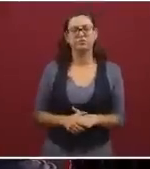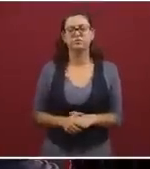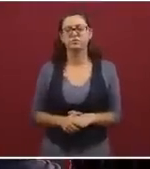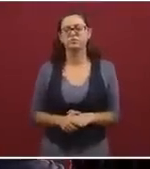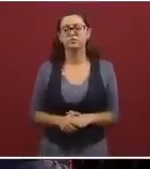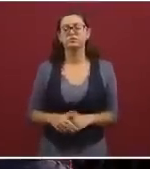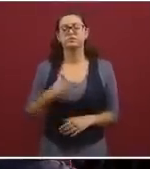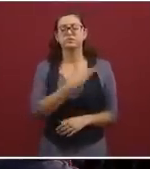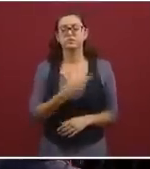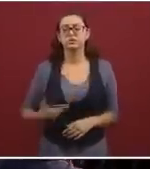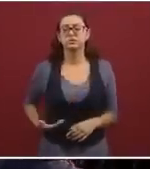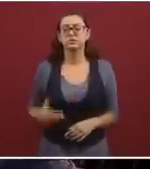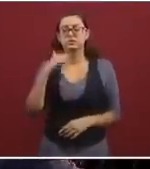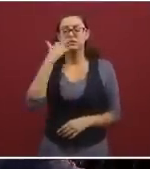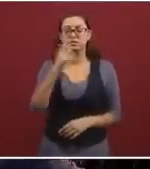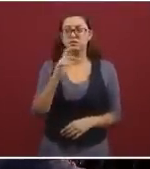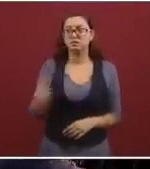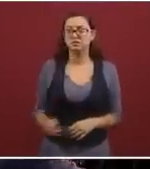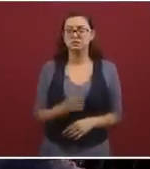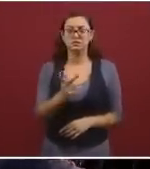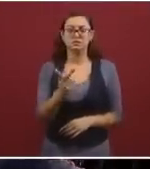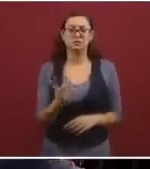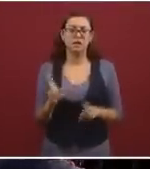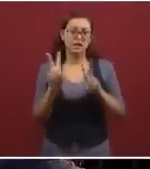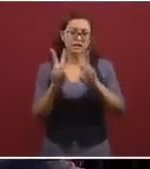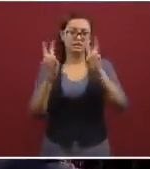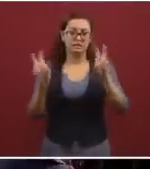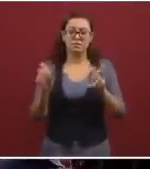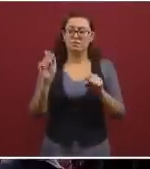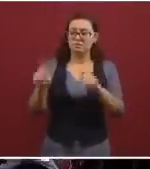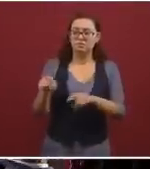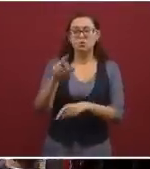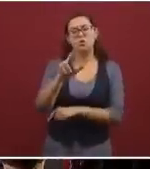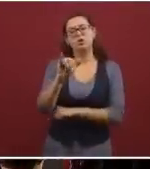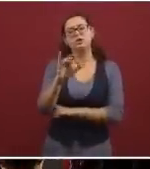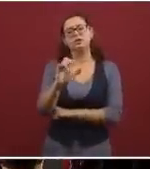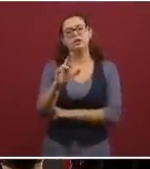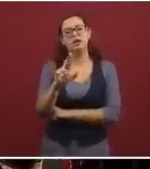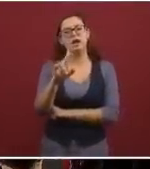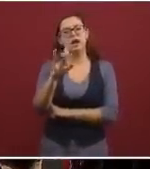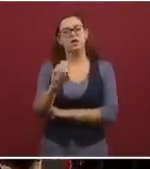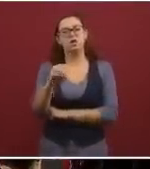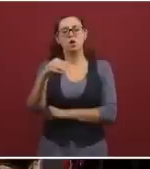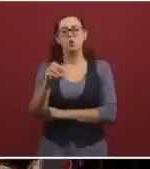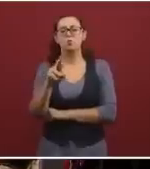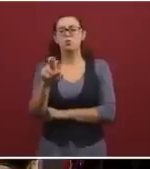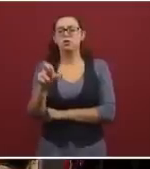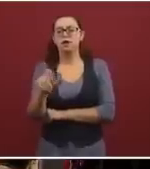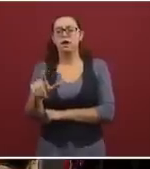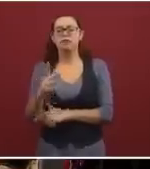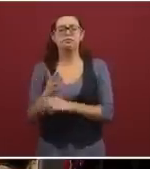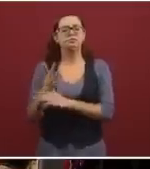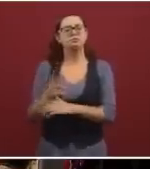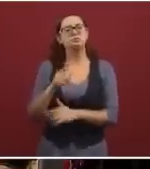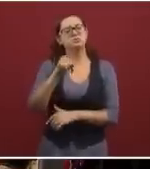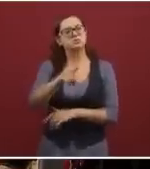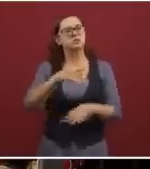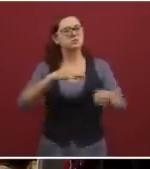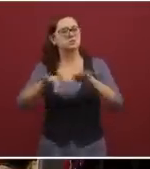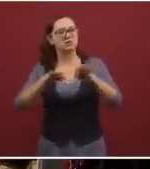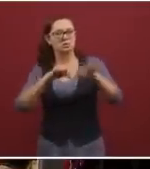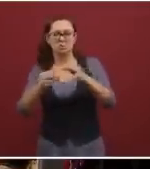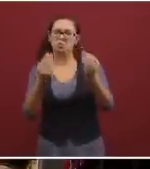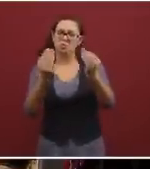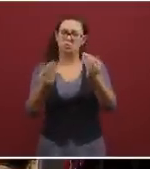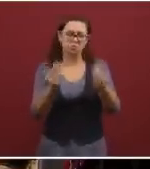Presidente, yo le quiero preguntar, regresando un poco a lo de Ricardo Monreal. Él dice que usted trabaja mucho, que no descansa, pero que su gabinete no lo